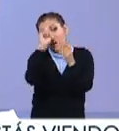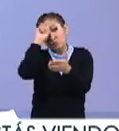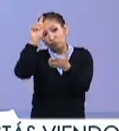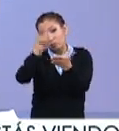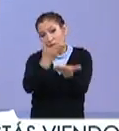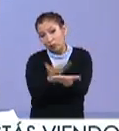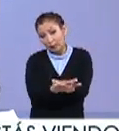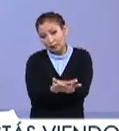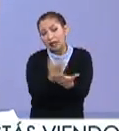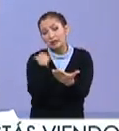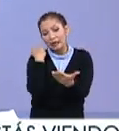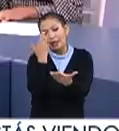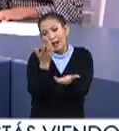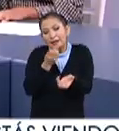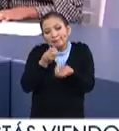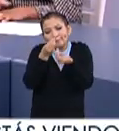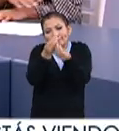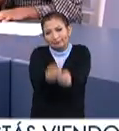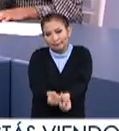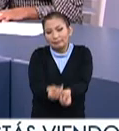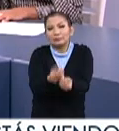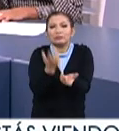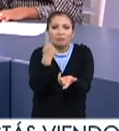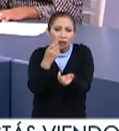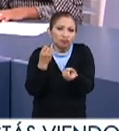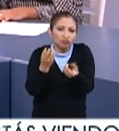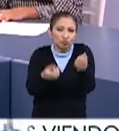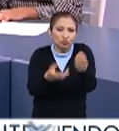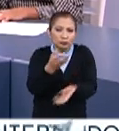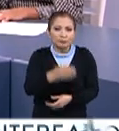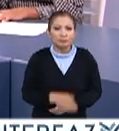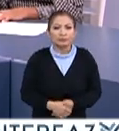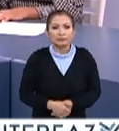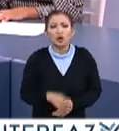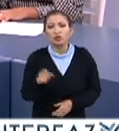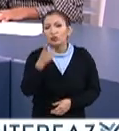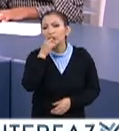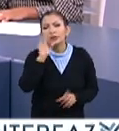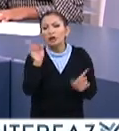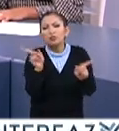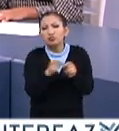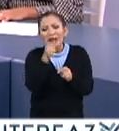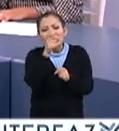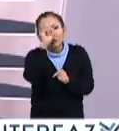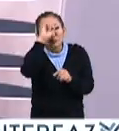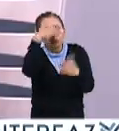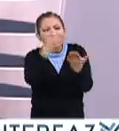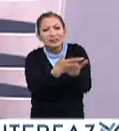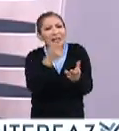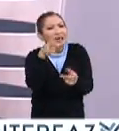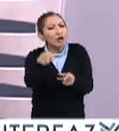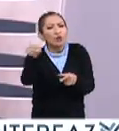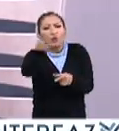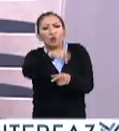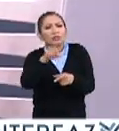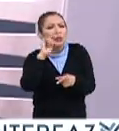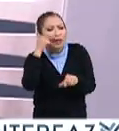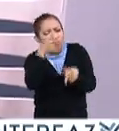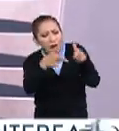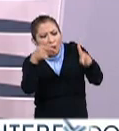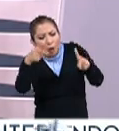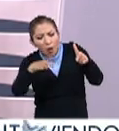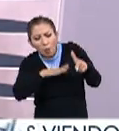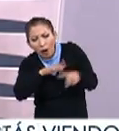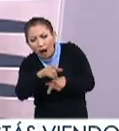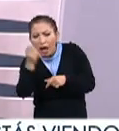¿no? que se busca proponer y compartir. ¿Podrías compartirnos un poco de estas propuestas? ¿Qué es lo que ustedes han